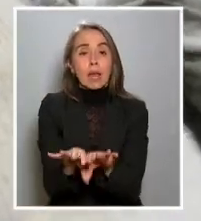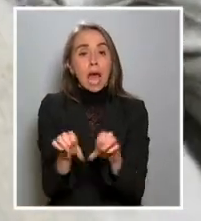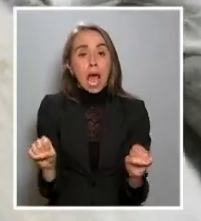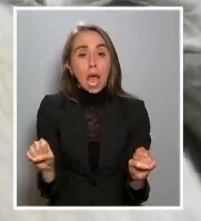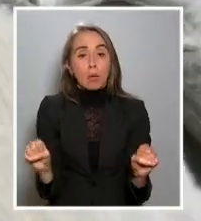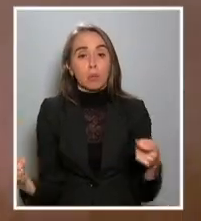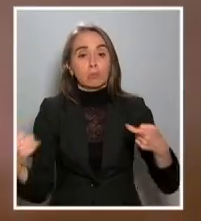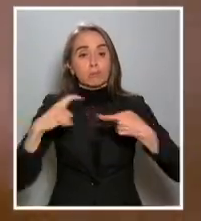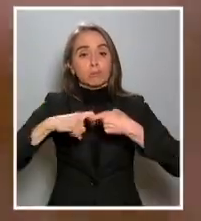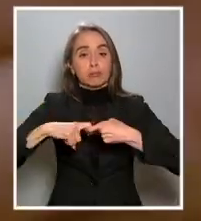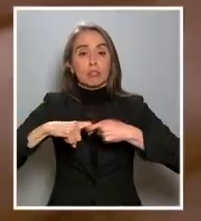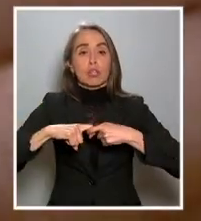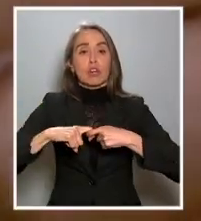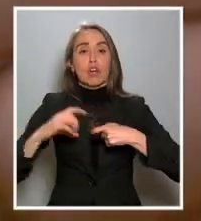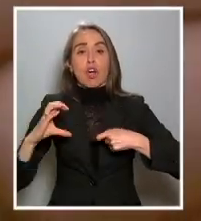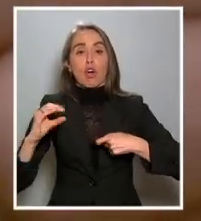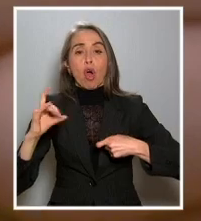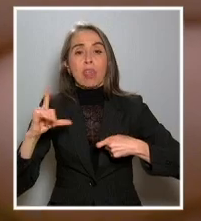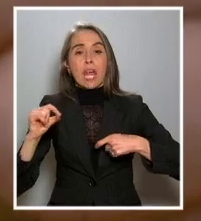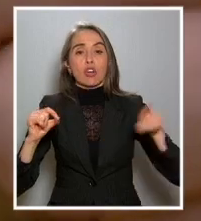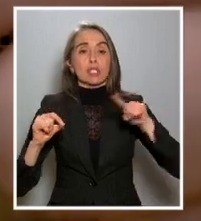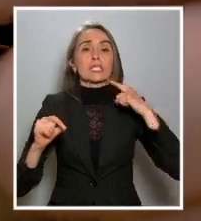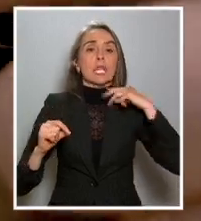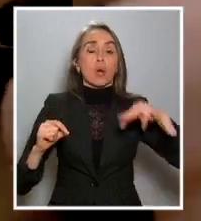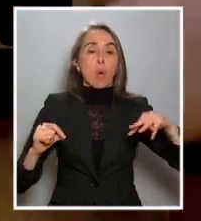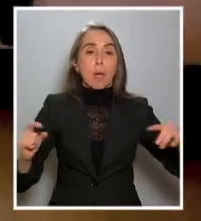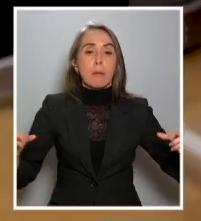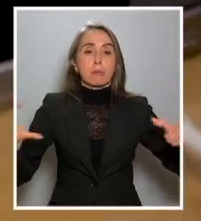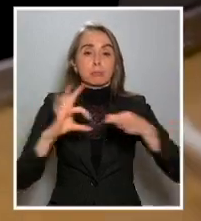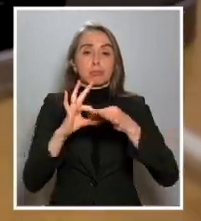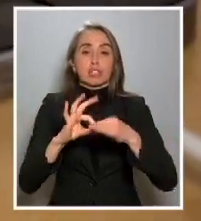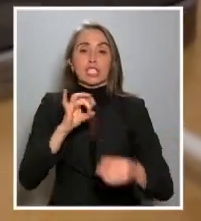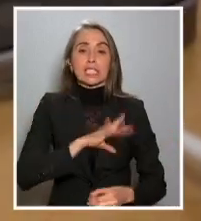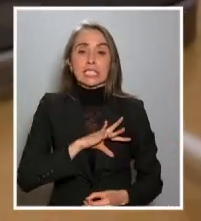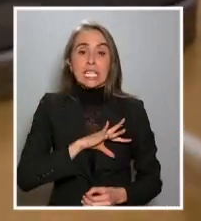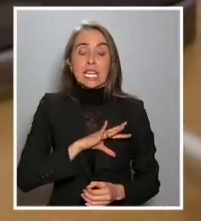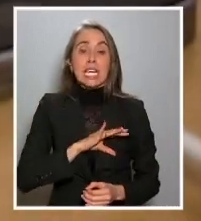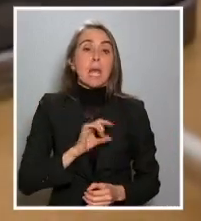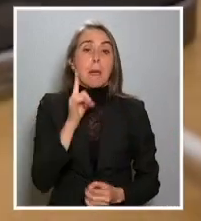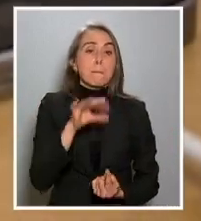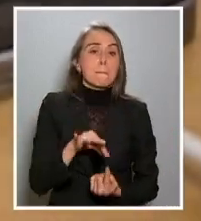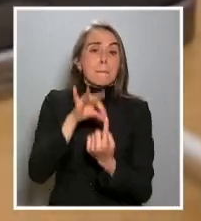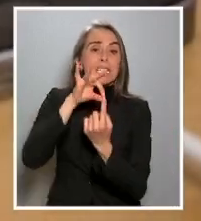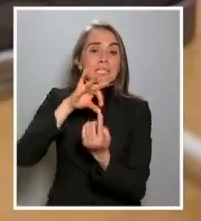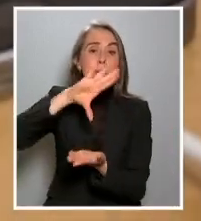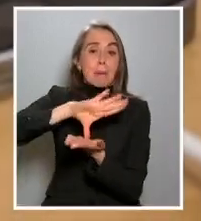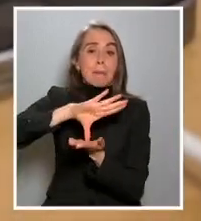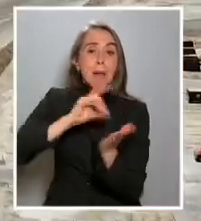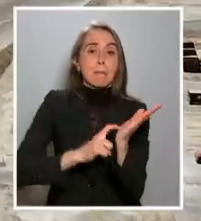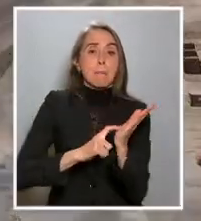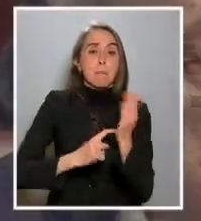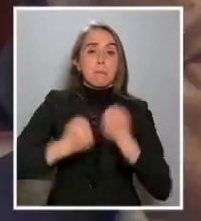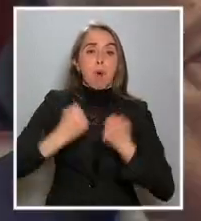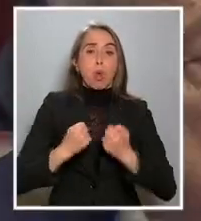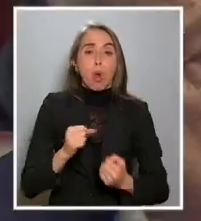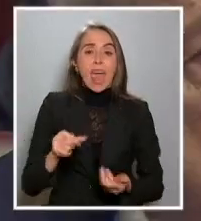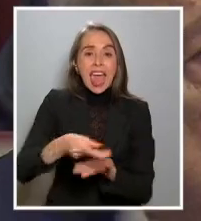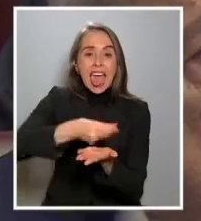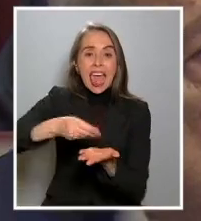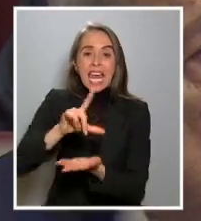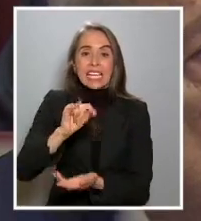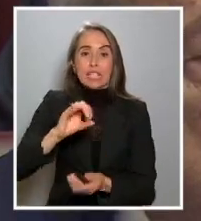de asociación entre Codelco y SQM, que consolidará a nuestro país como uno de los principales productores de litio del